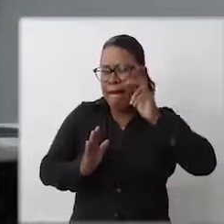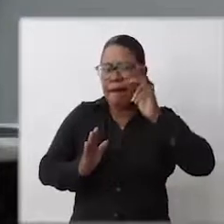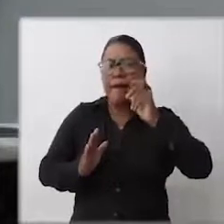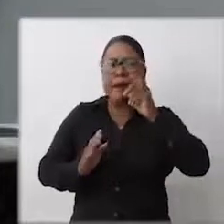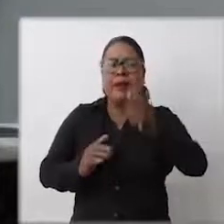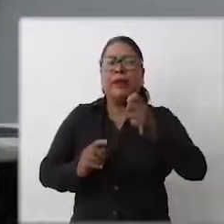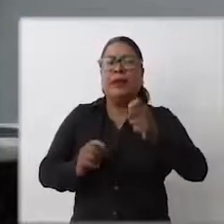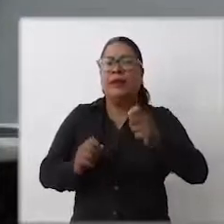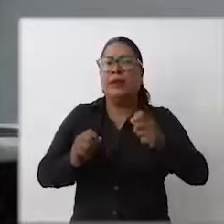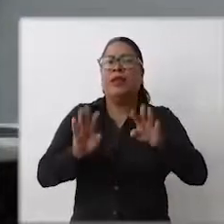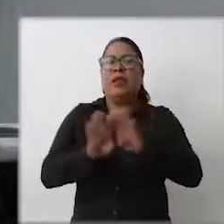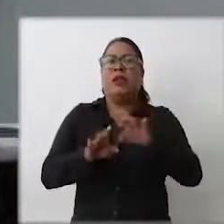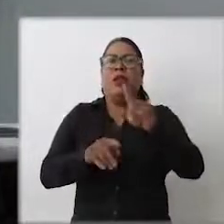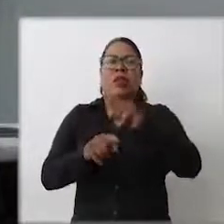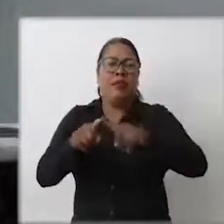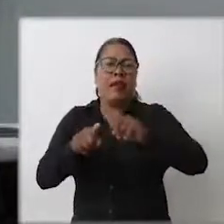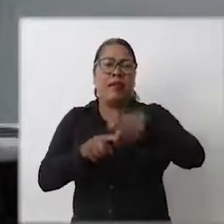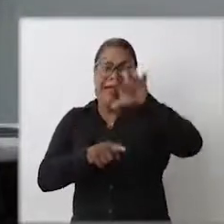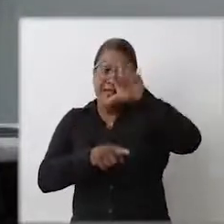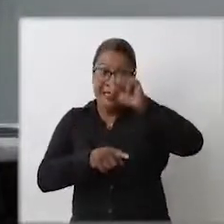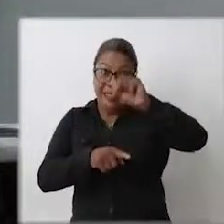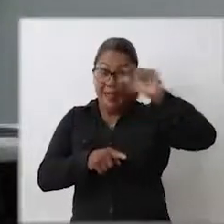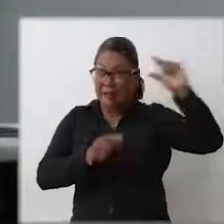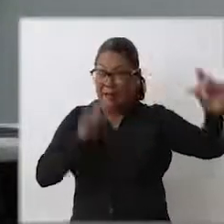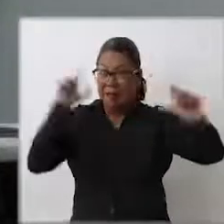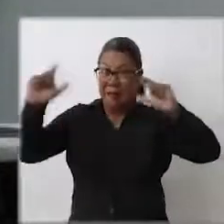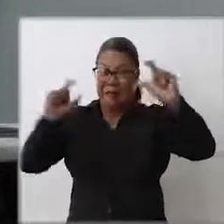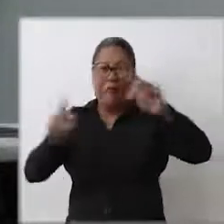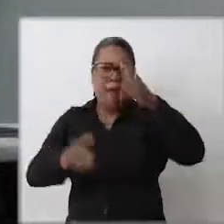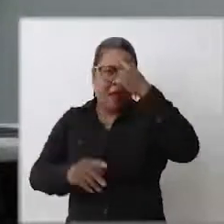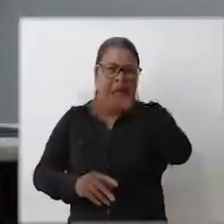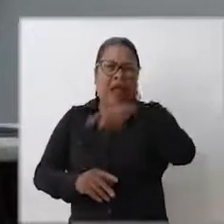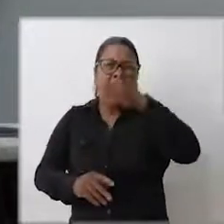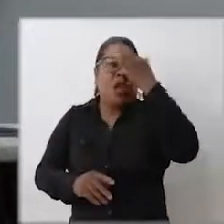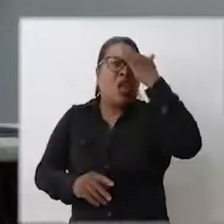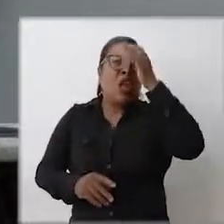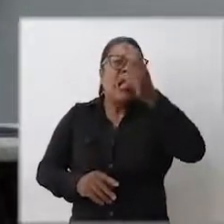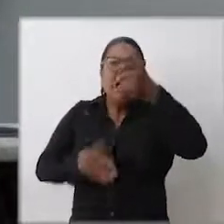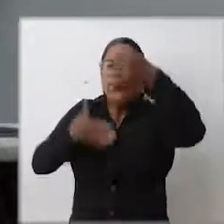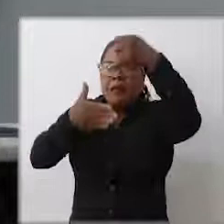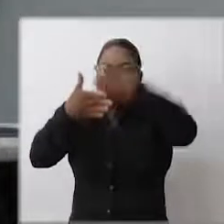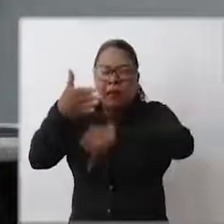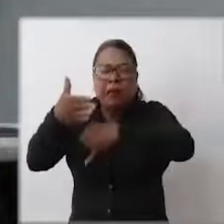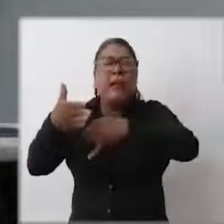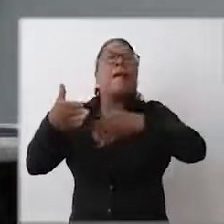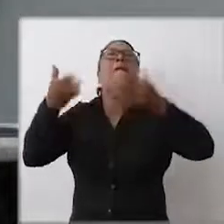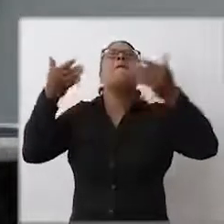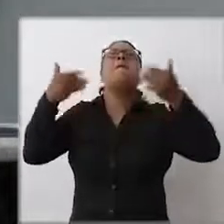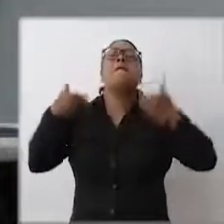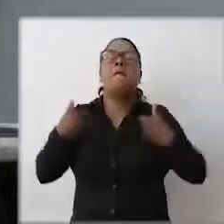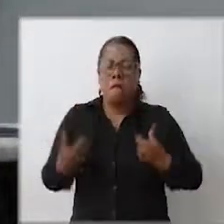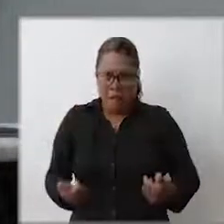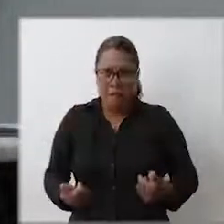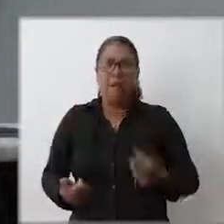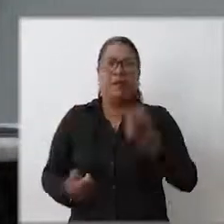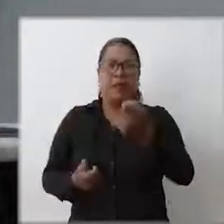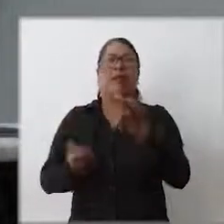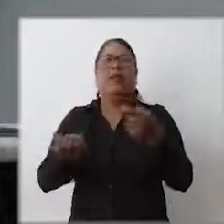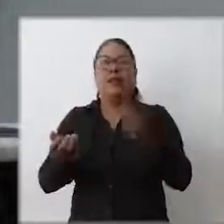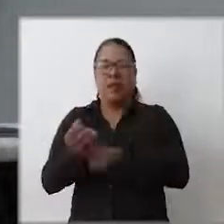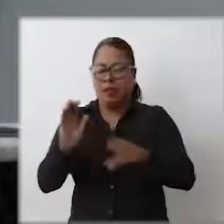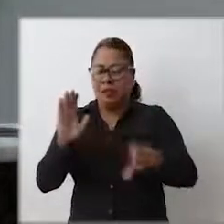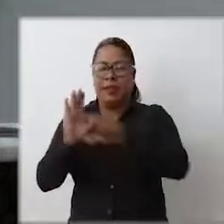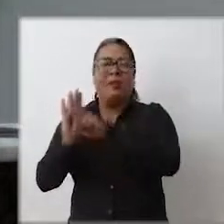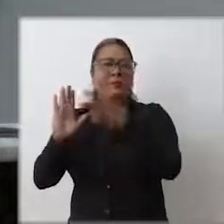colocado este artefacto. Y por otra parte, se puede también modificar la información contenida, se puede poner